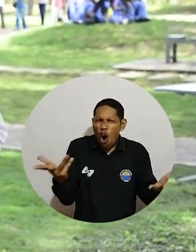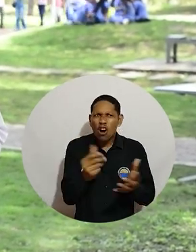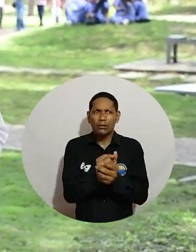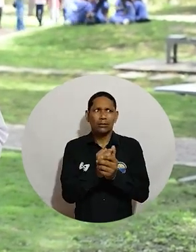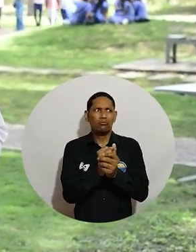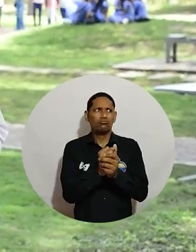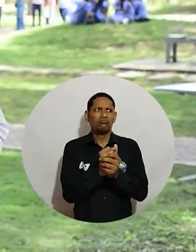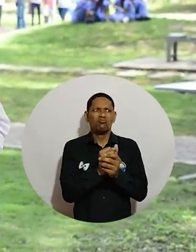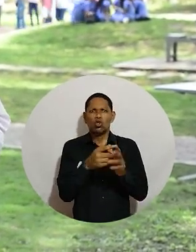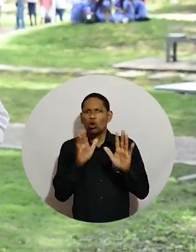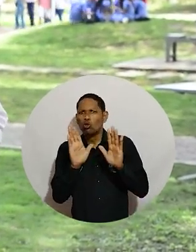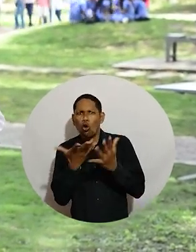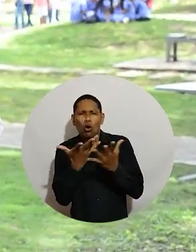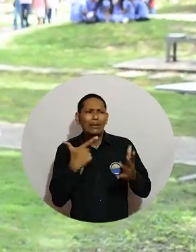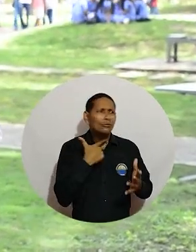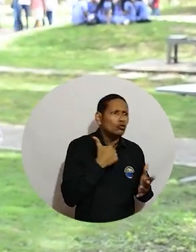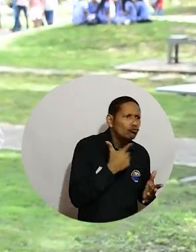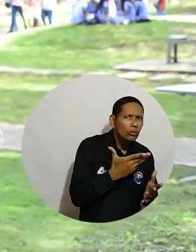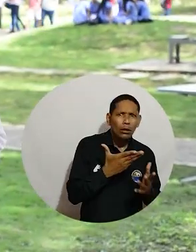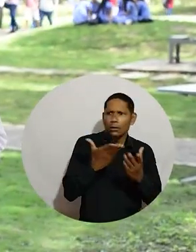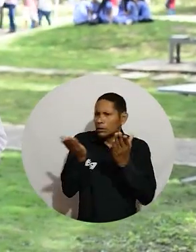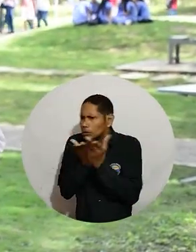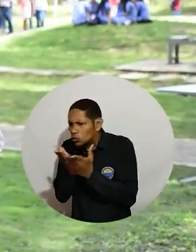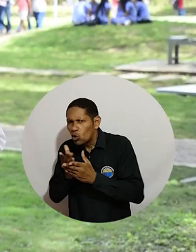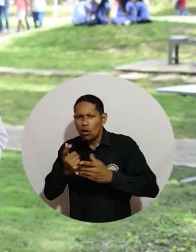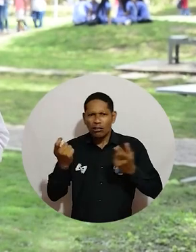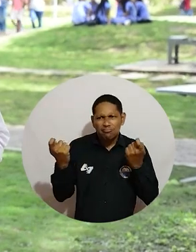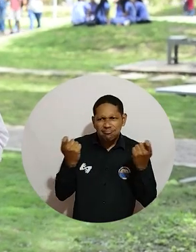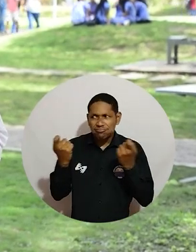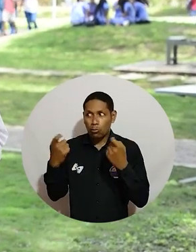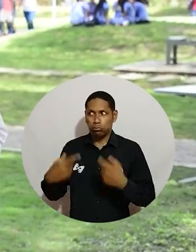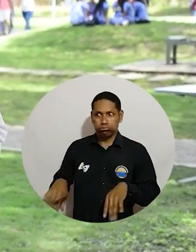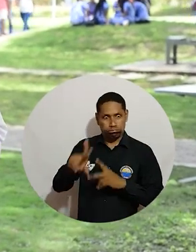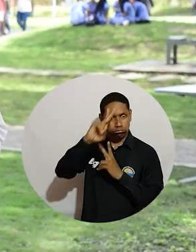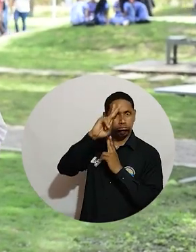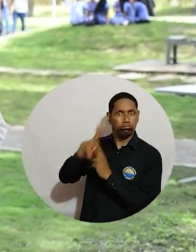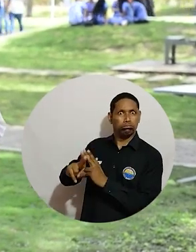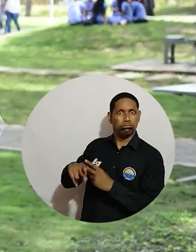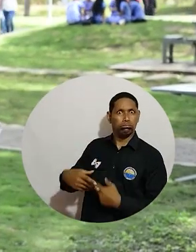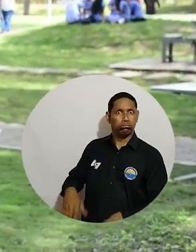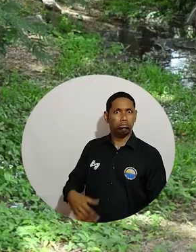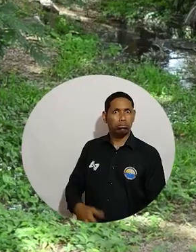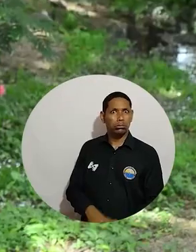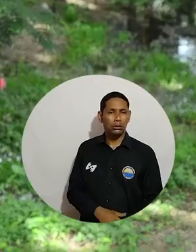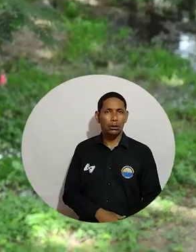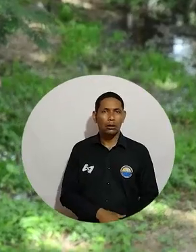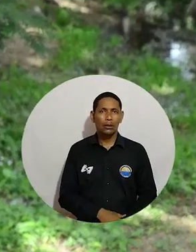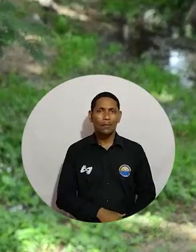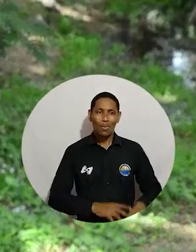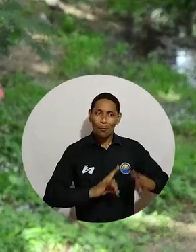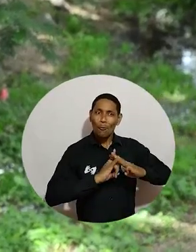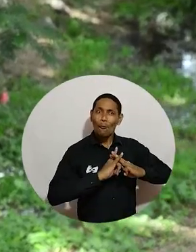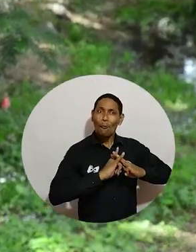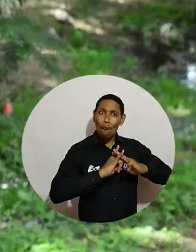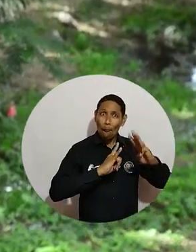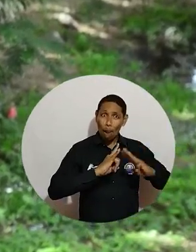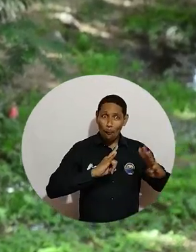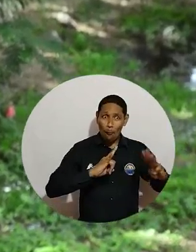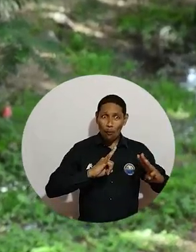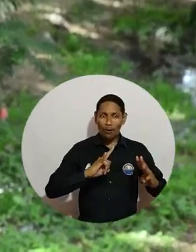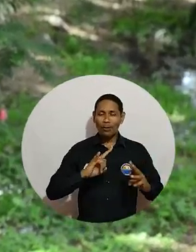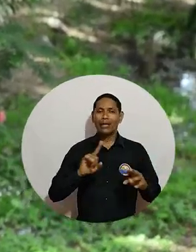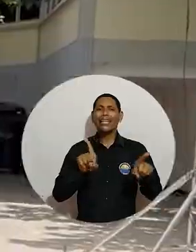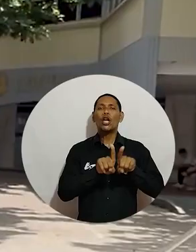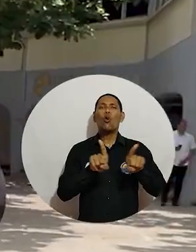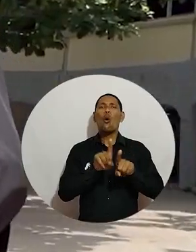entre su hobby y entre su estudio es muy berraco el pelado. Unimagdalena se ratifica como